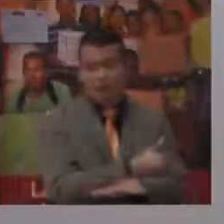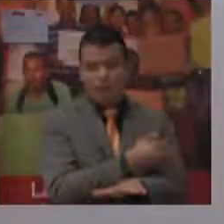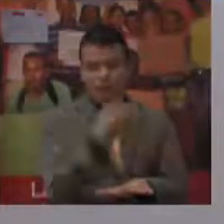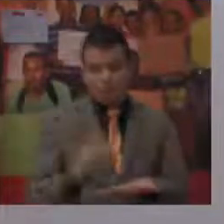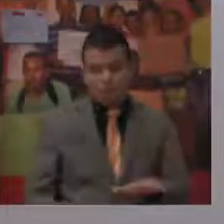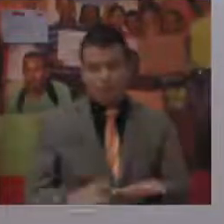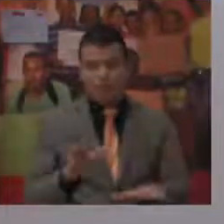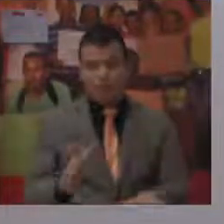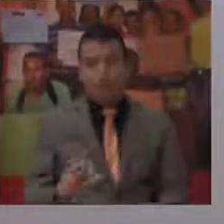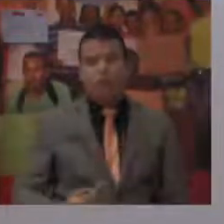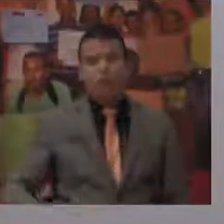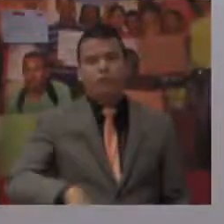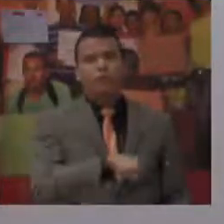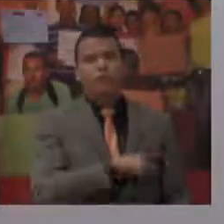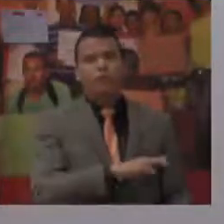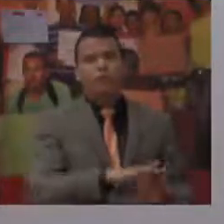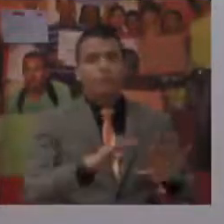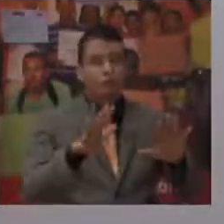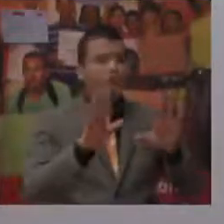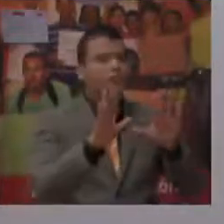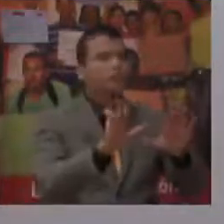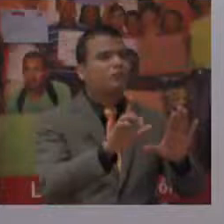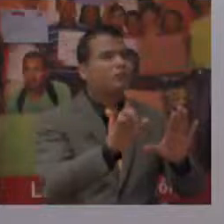teníamos estado de excepcionalidad.